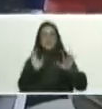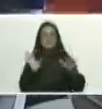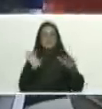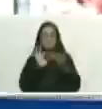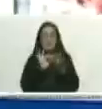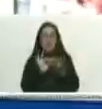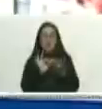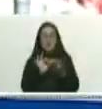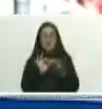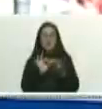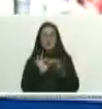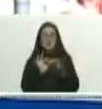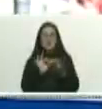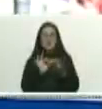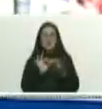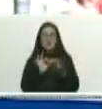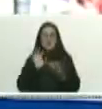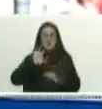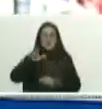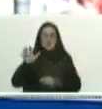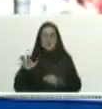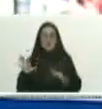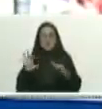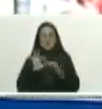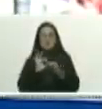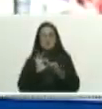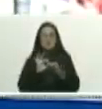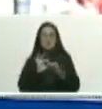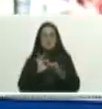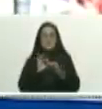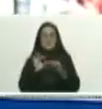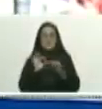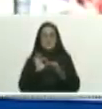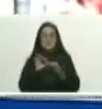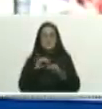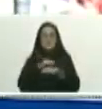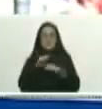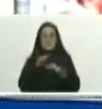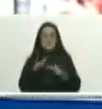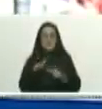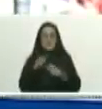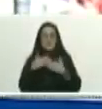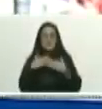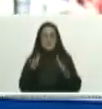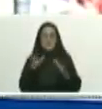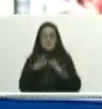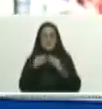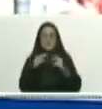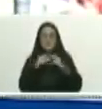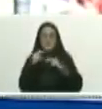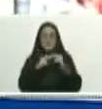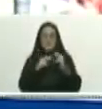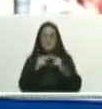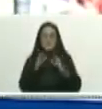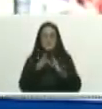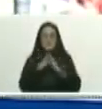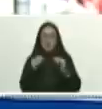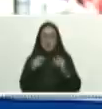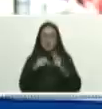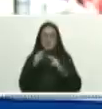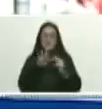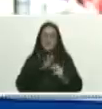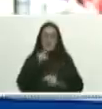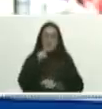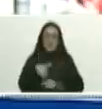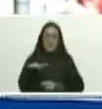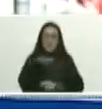alianzas intersectoriales con entes públicos, todos a construir. Entre todos las viviendas del